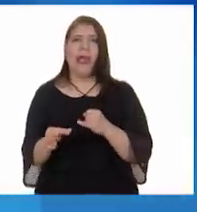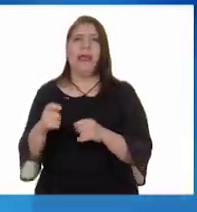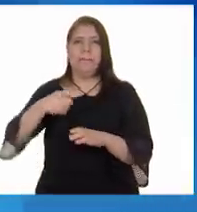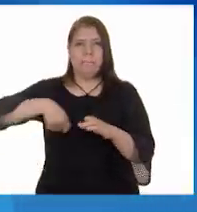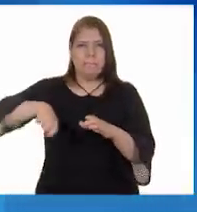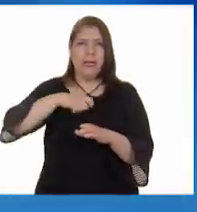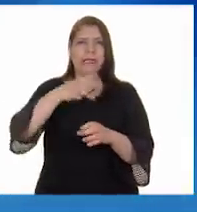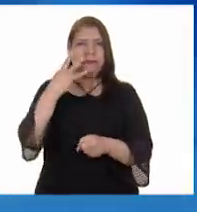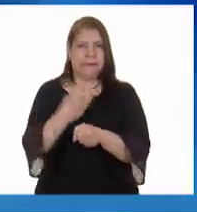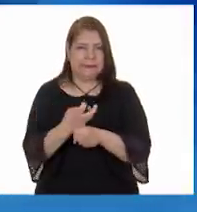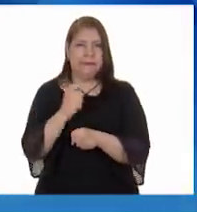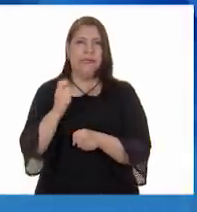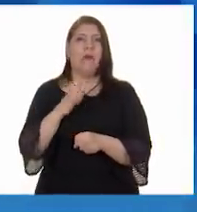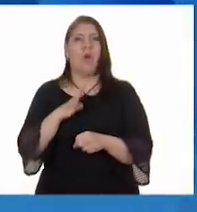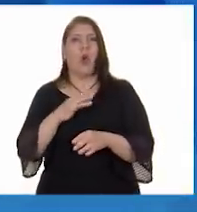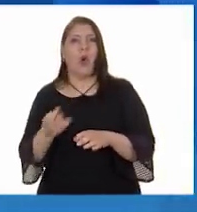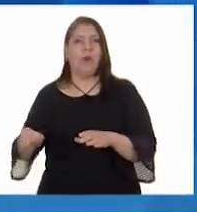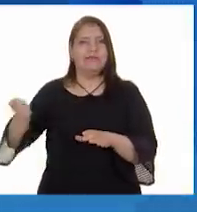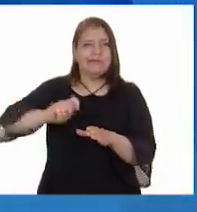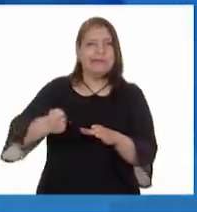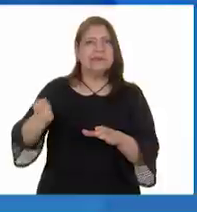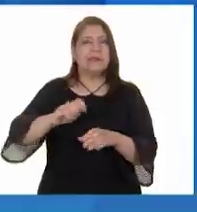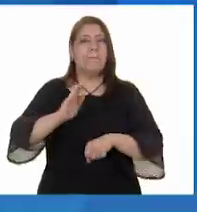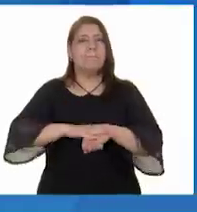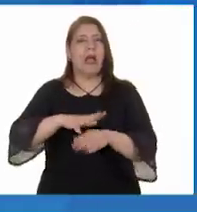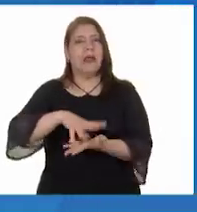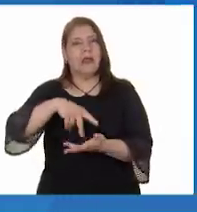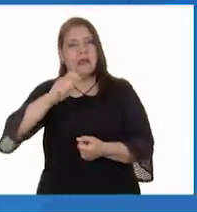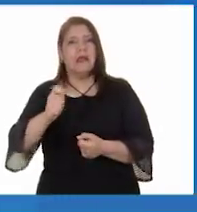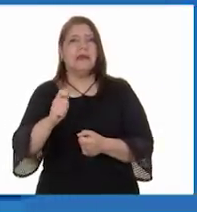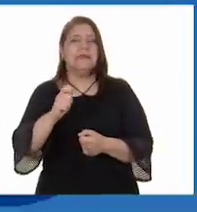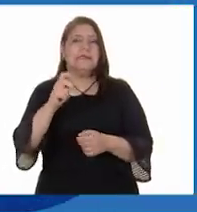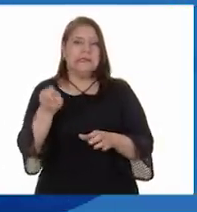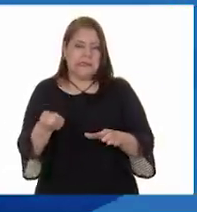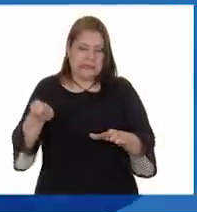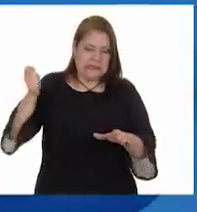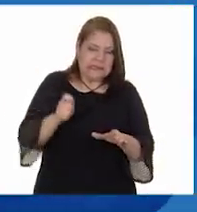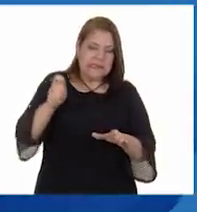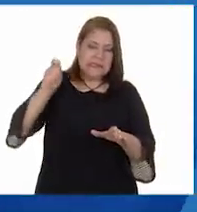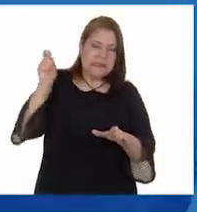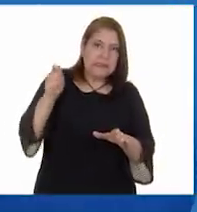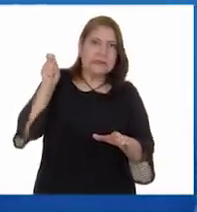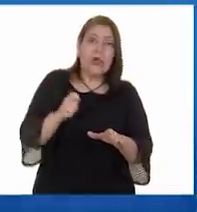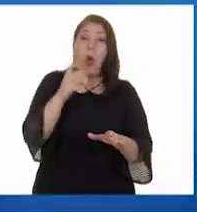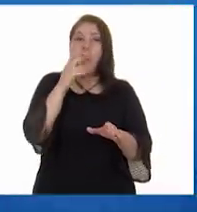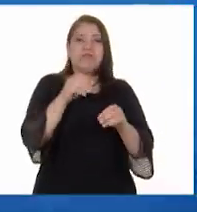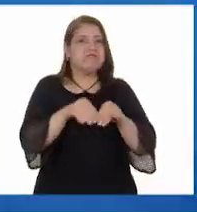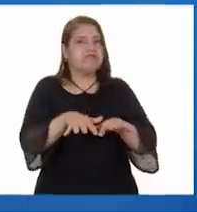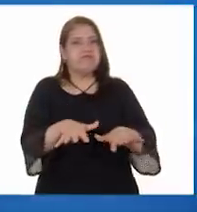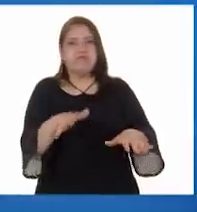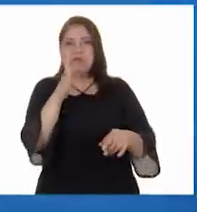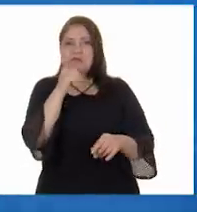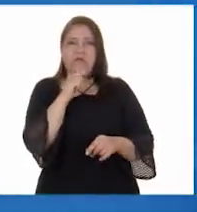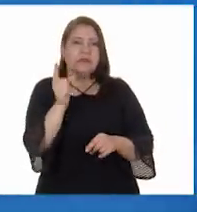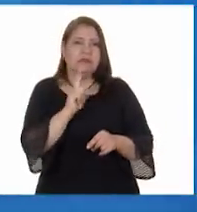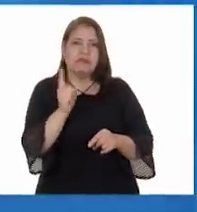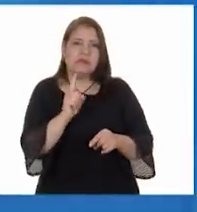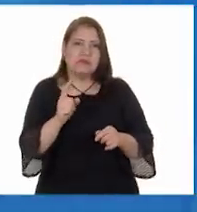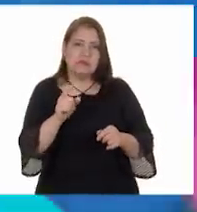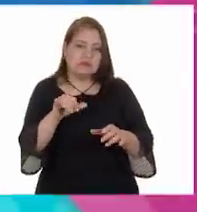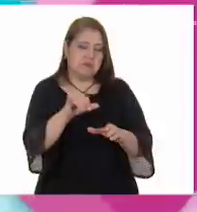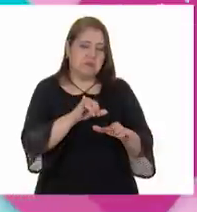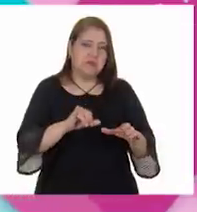3? La mezcla 3 tardó mucho en caer de la cuchara y no se expandió en el sartén, lo que